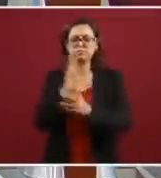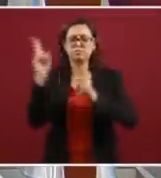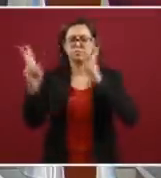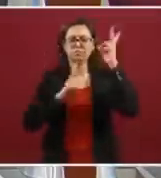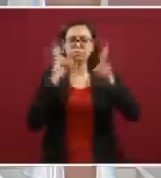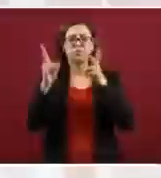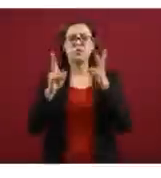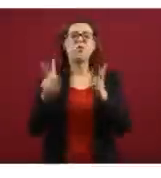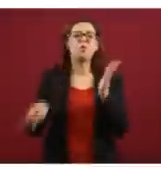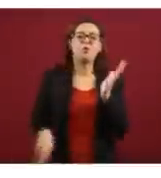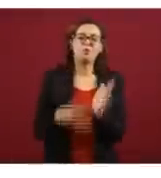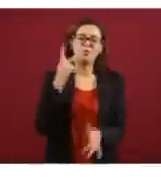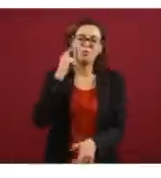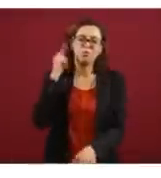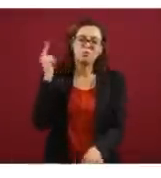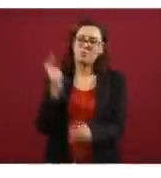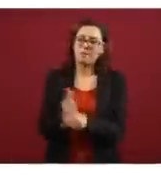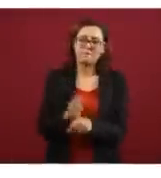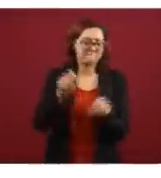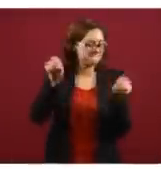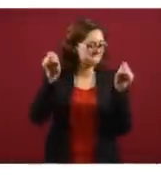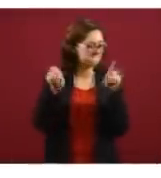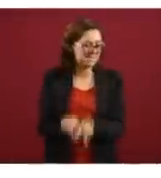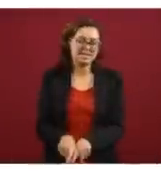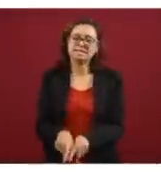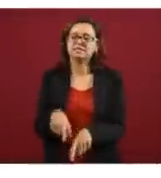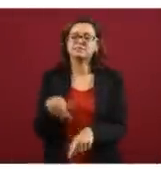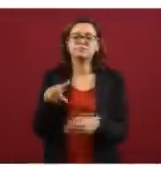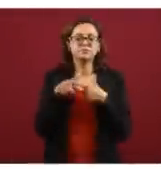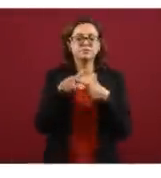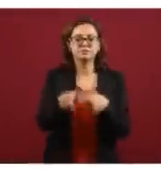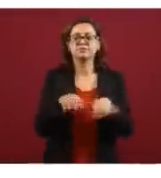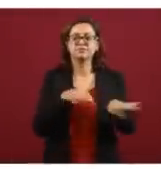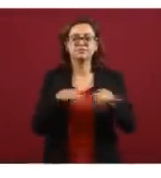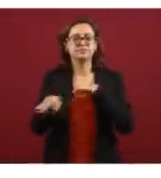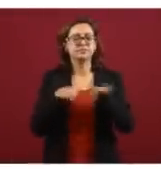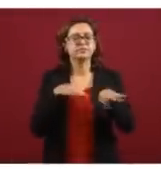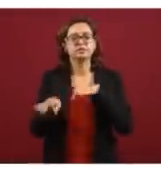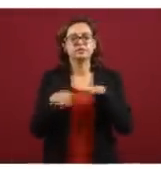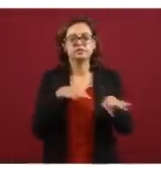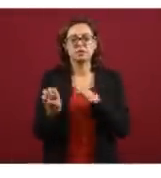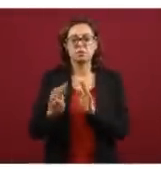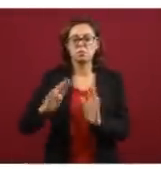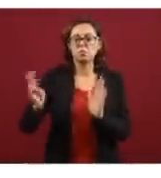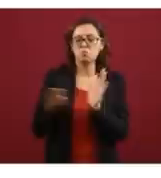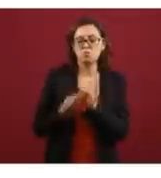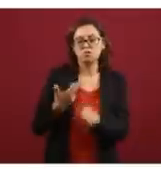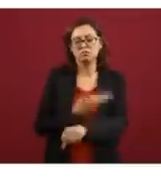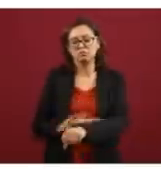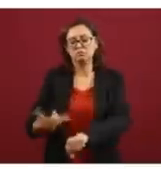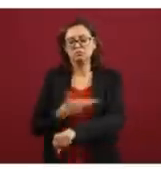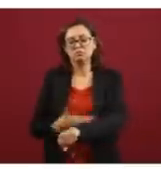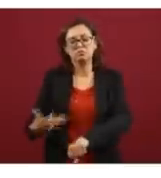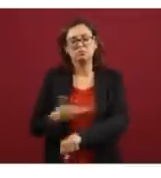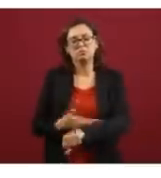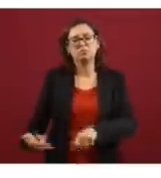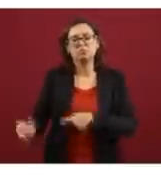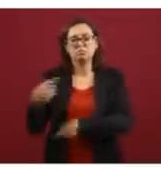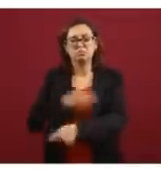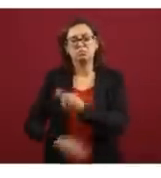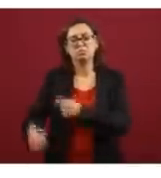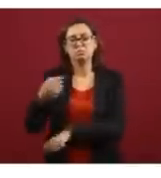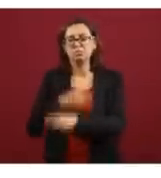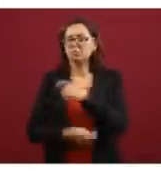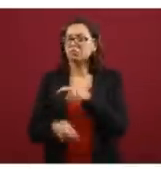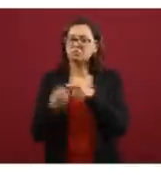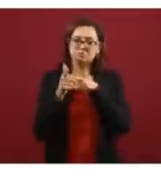octubre descubrimos que siguen trabajando, que están litigando la multa y el proceso de ley y que siguen